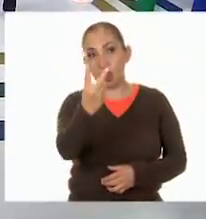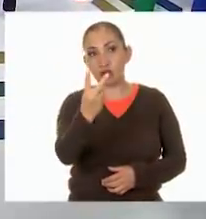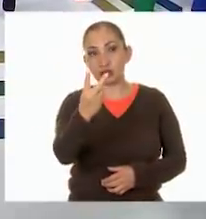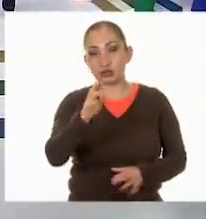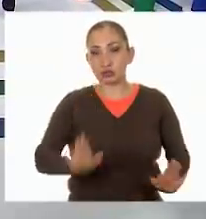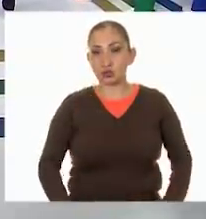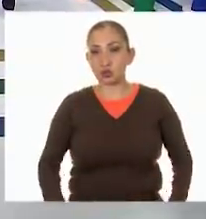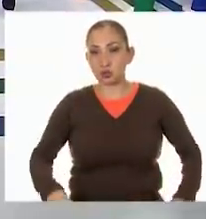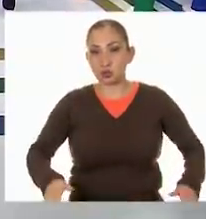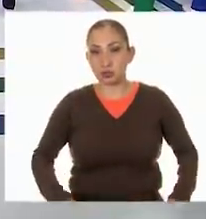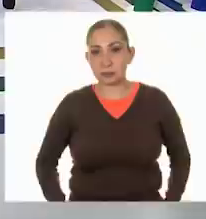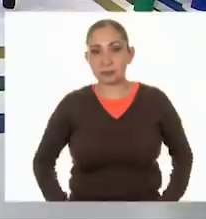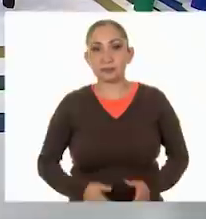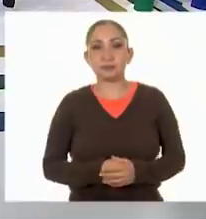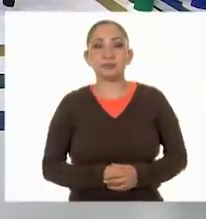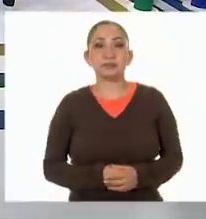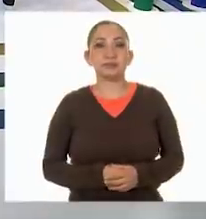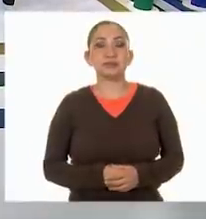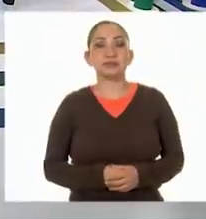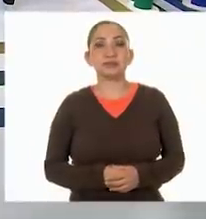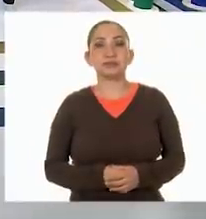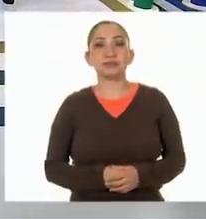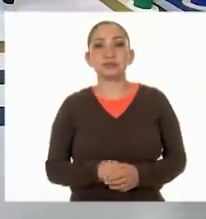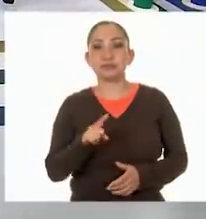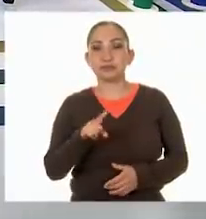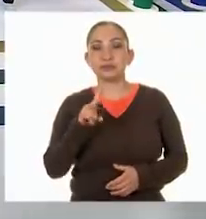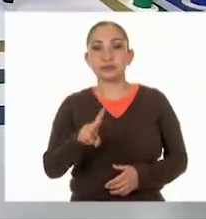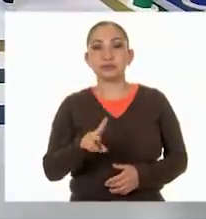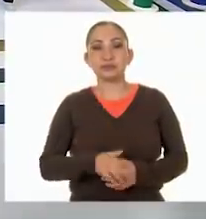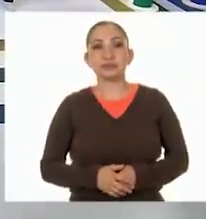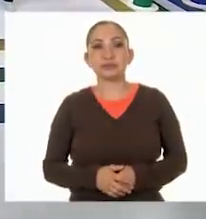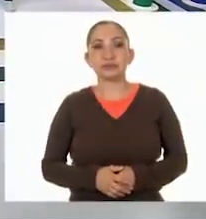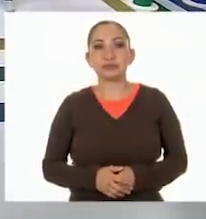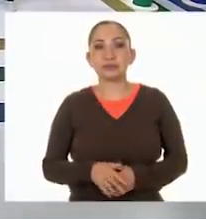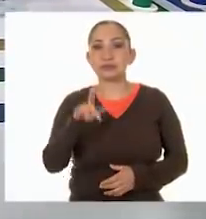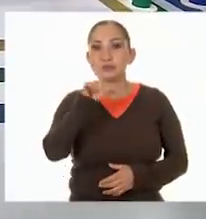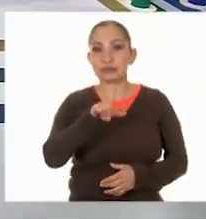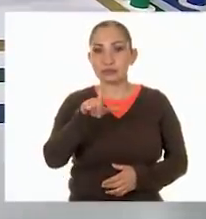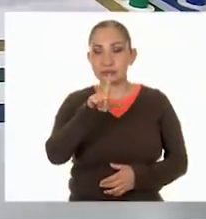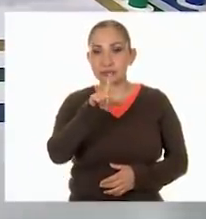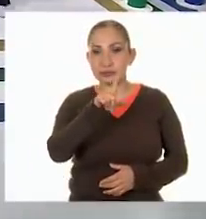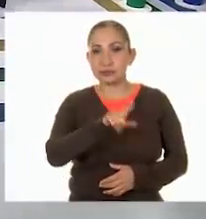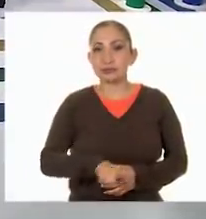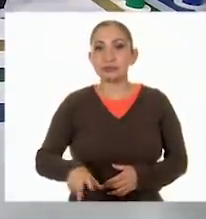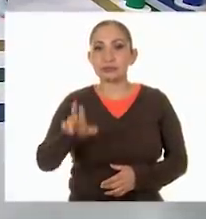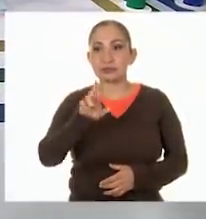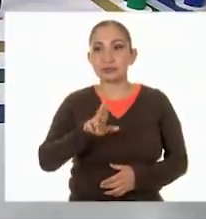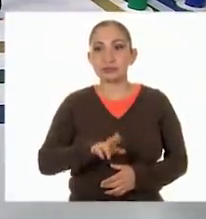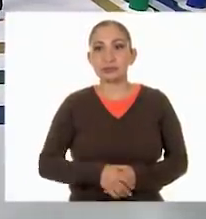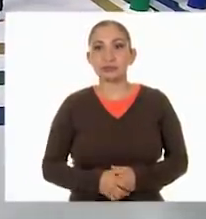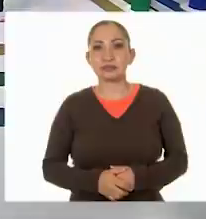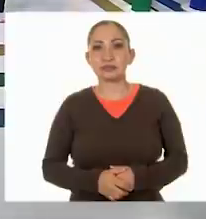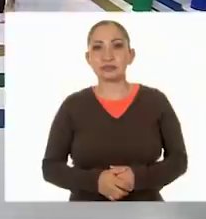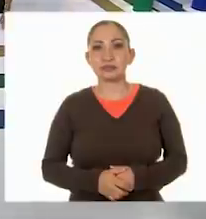piernas. Muy bien. Muy bien. Una, dos, tres. Lunes, martes,